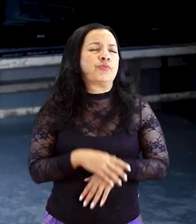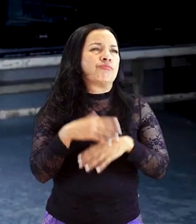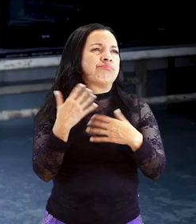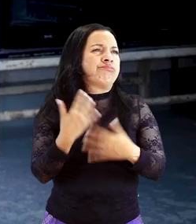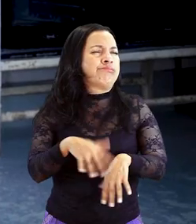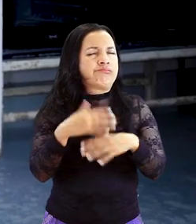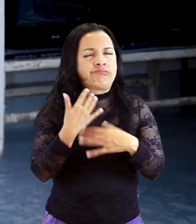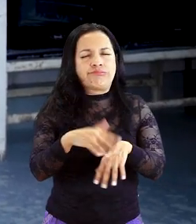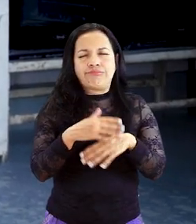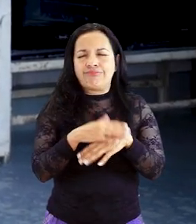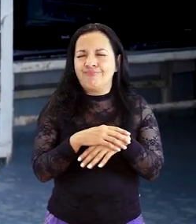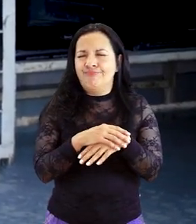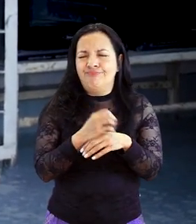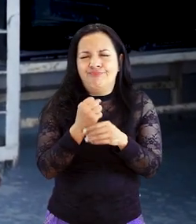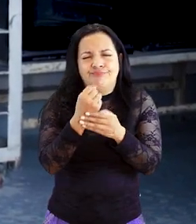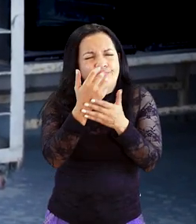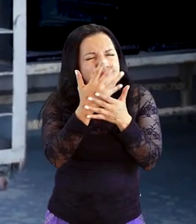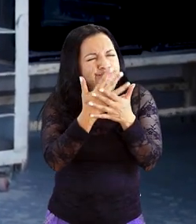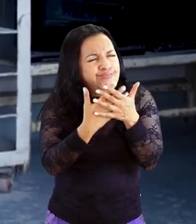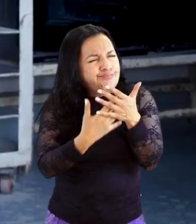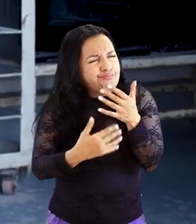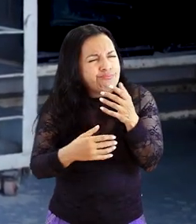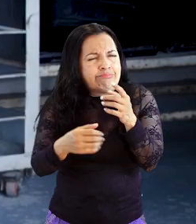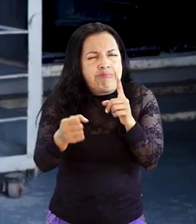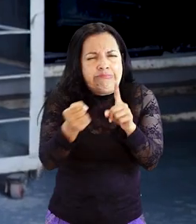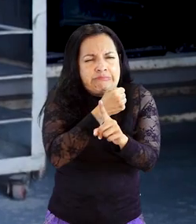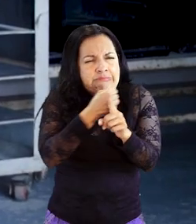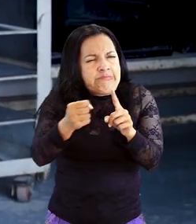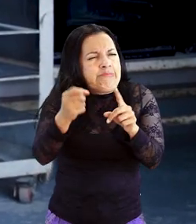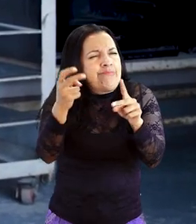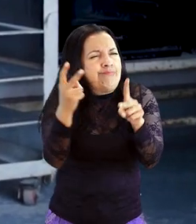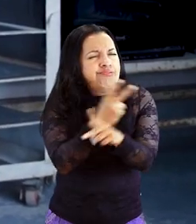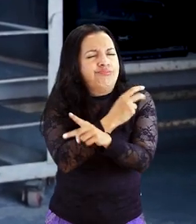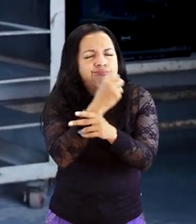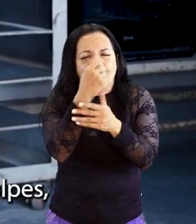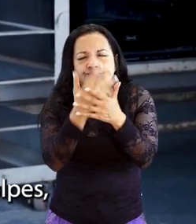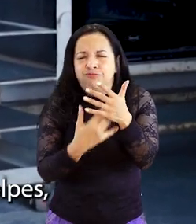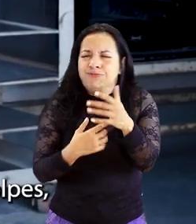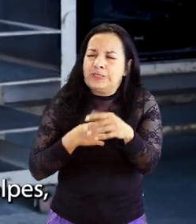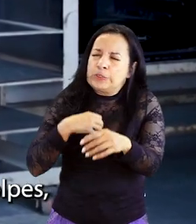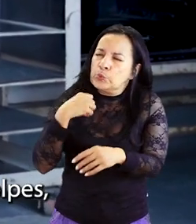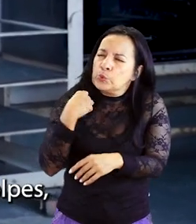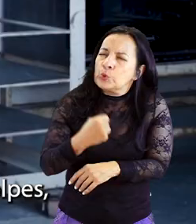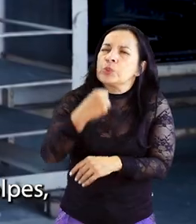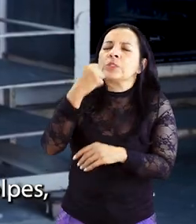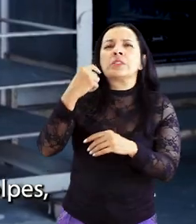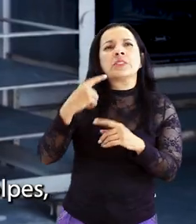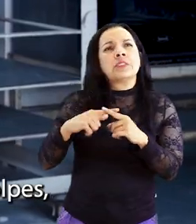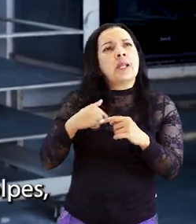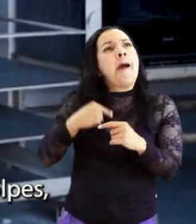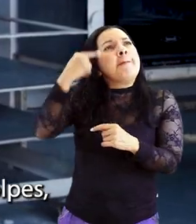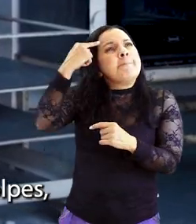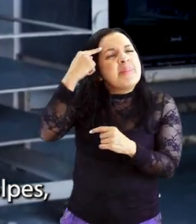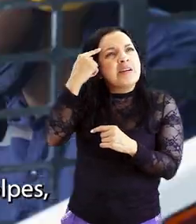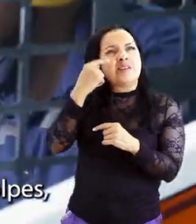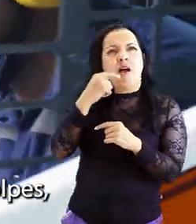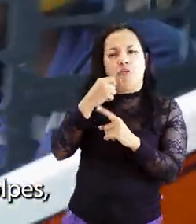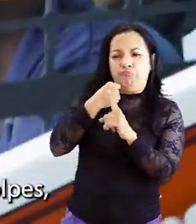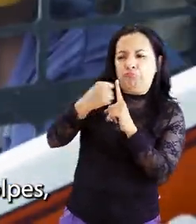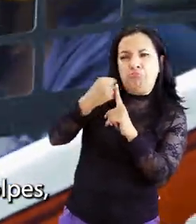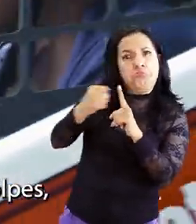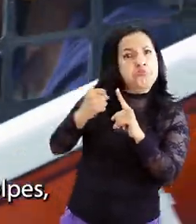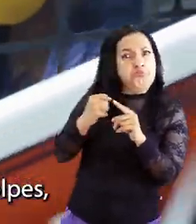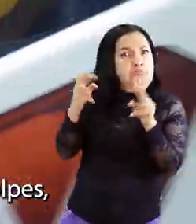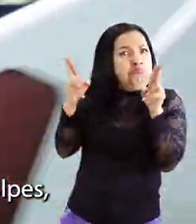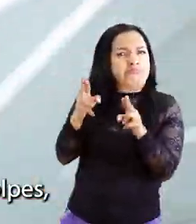Un sinnúmero de violencias que uno, no solo pensaba que la violencia era solo